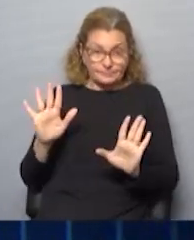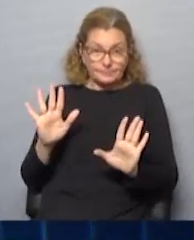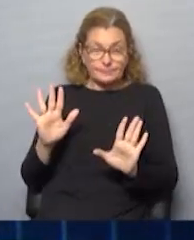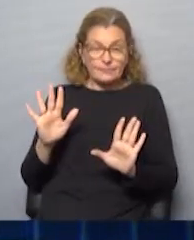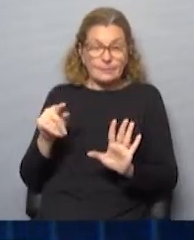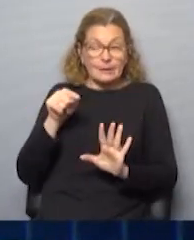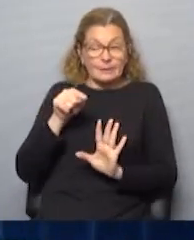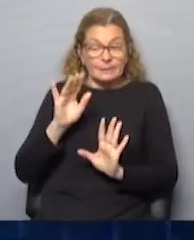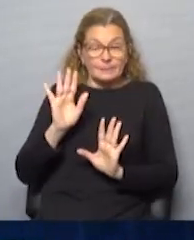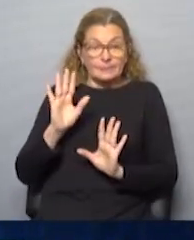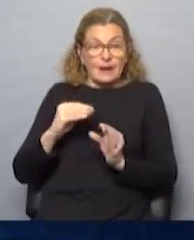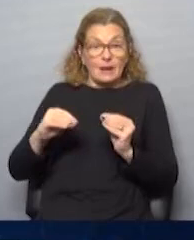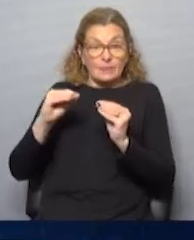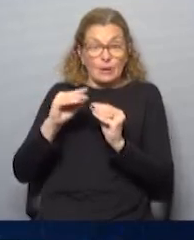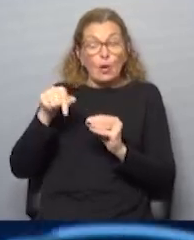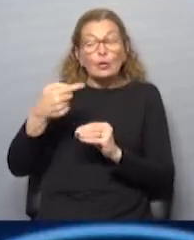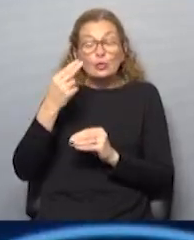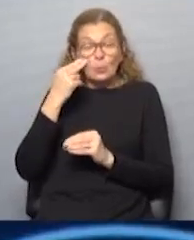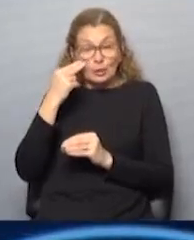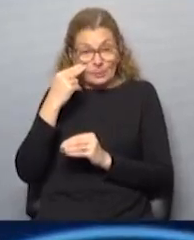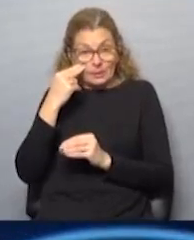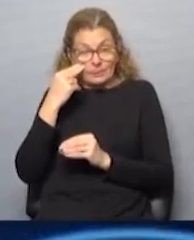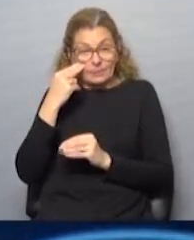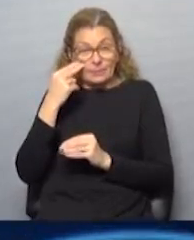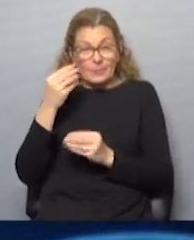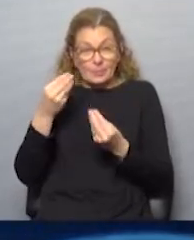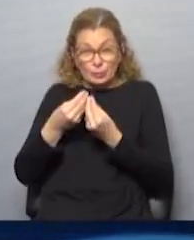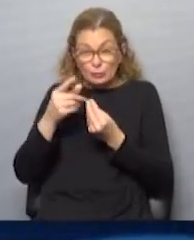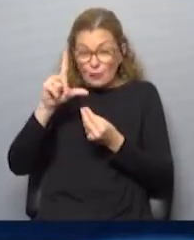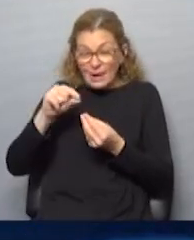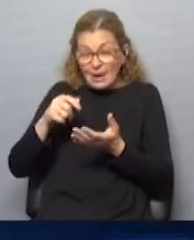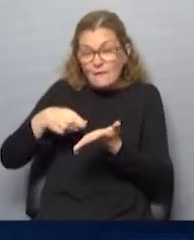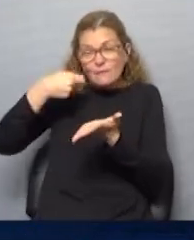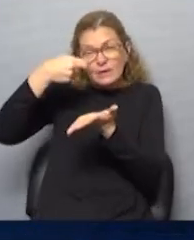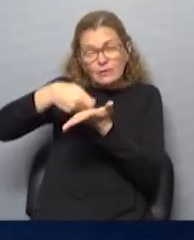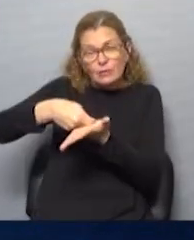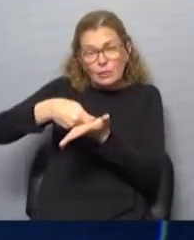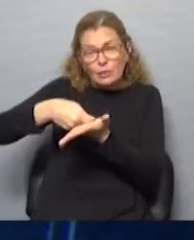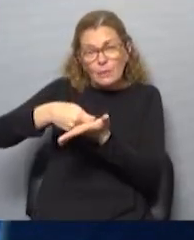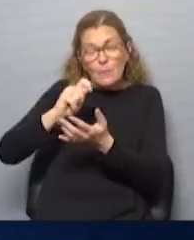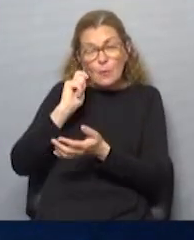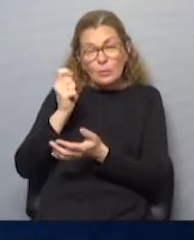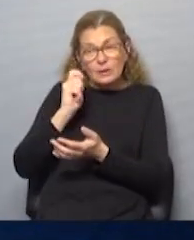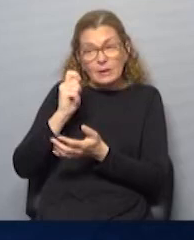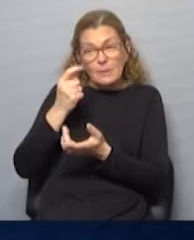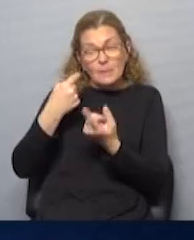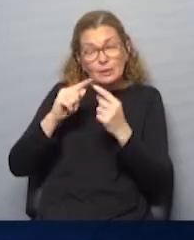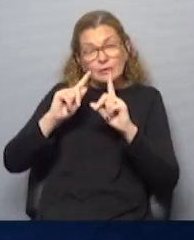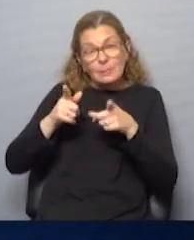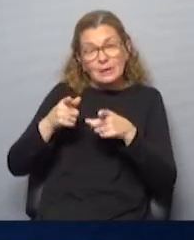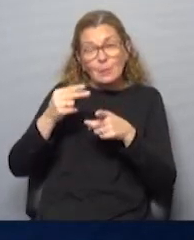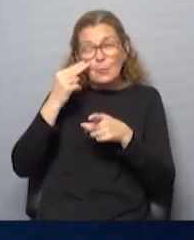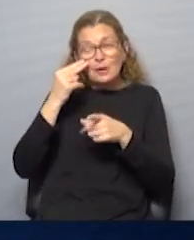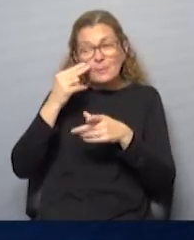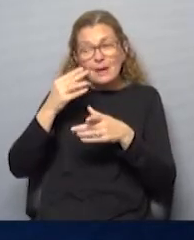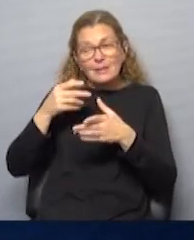ah y además se da otro problema y es que tenemos muy baja inversión muy baja inversión pública pero además tenemos un problema de la estructura